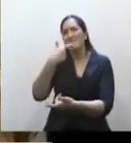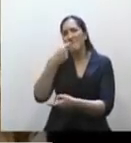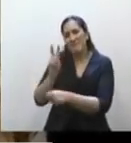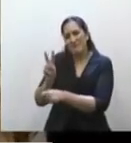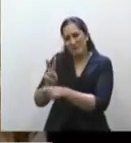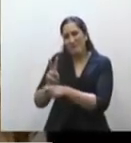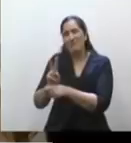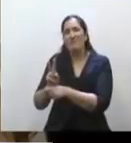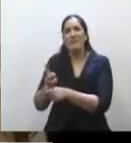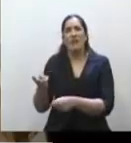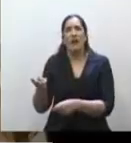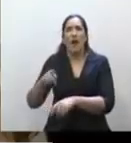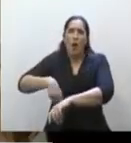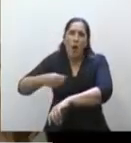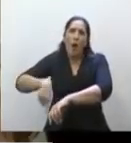creo que se hace